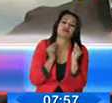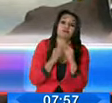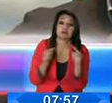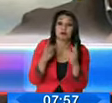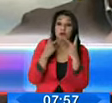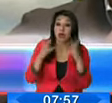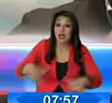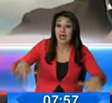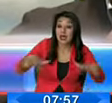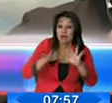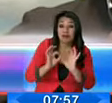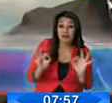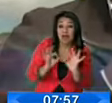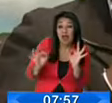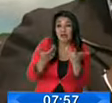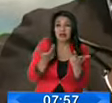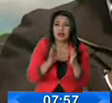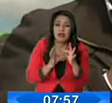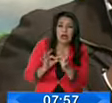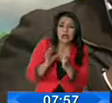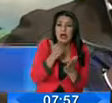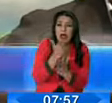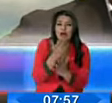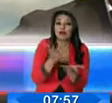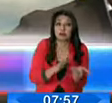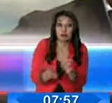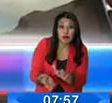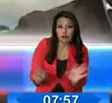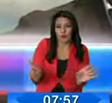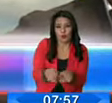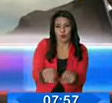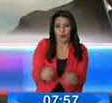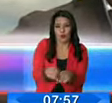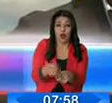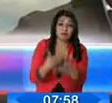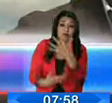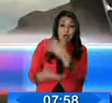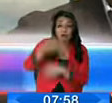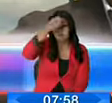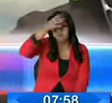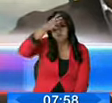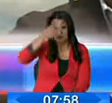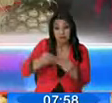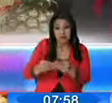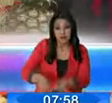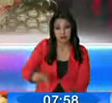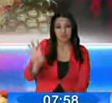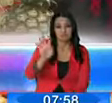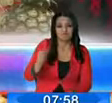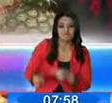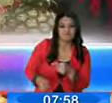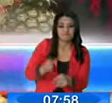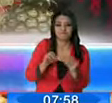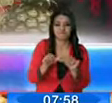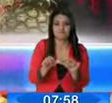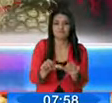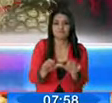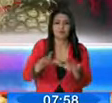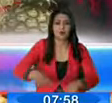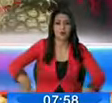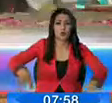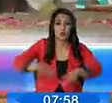está muerto. No permitamos que estos saberes ancestrales se pierdan. Este lugar cargado de